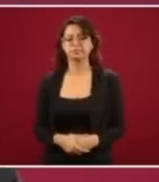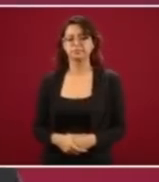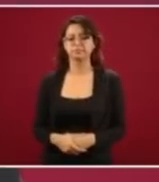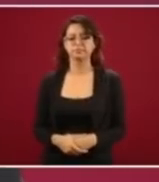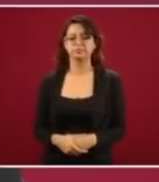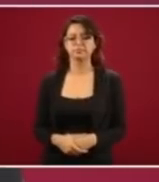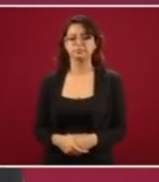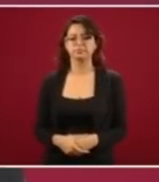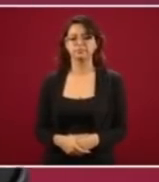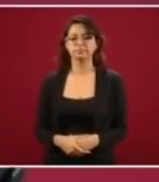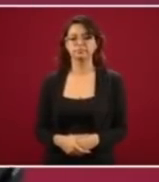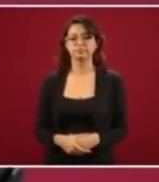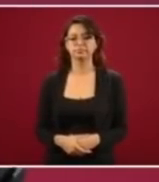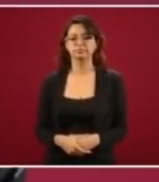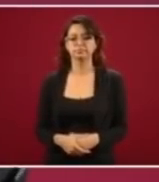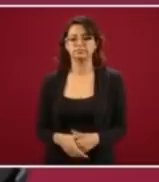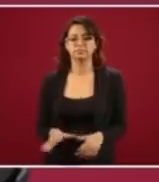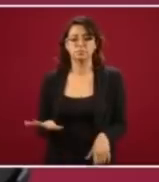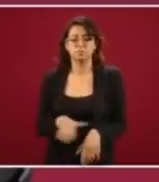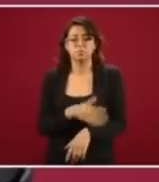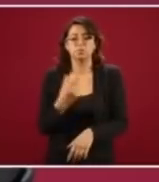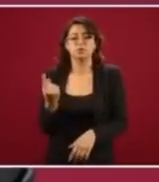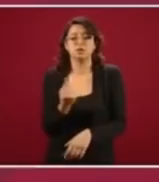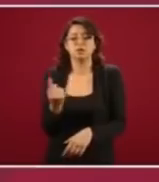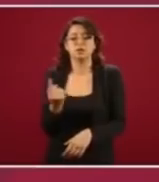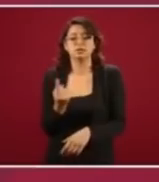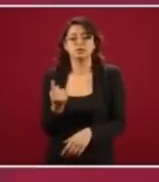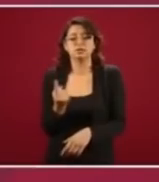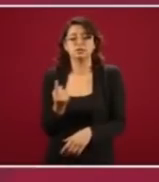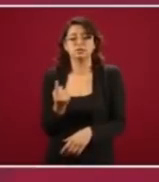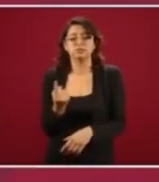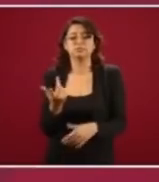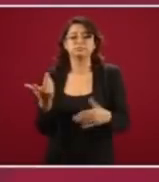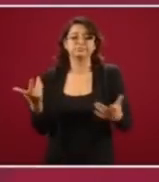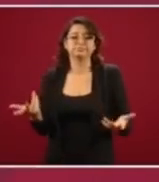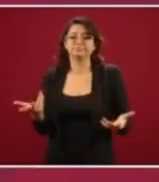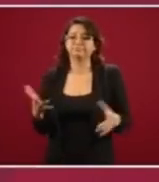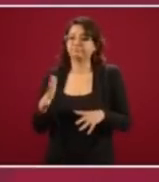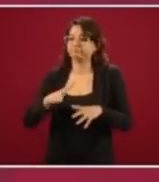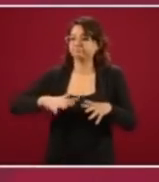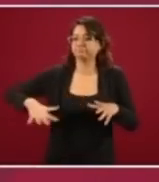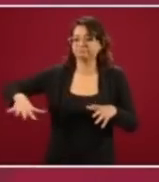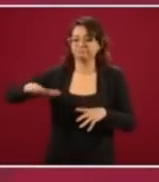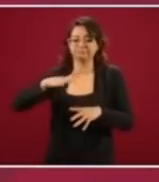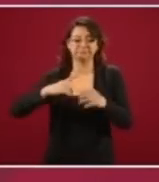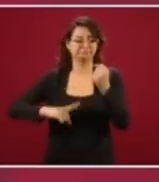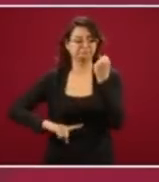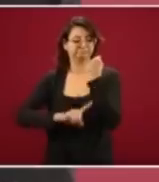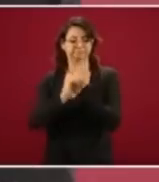que son producto de la descomposición social.